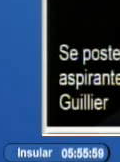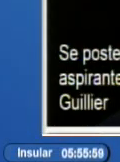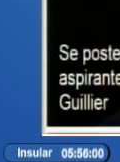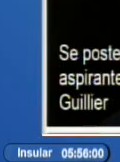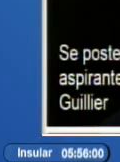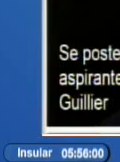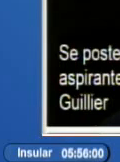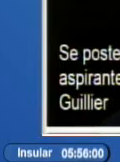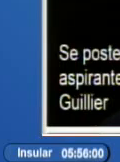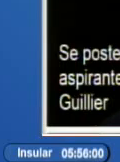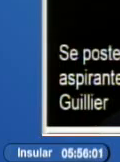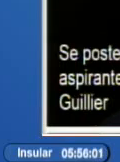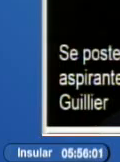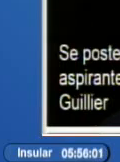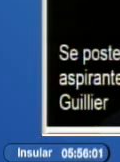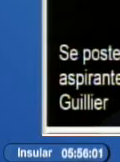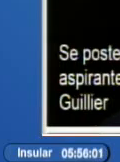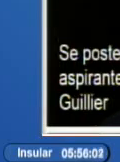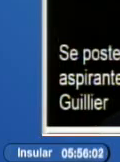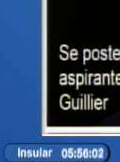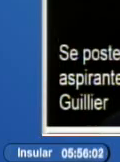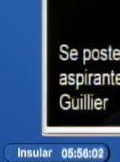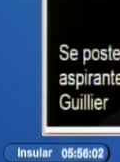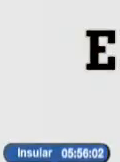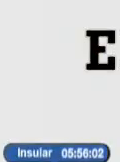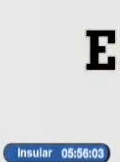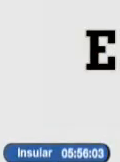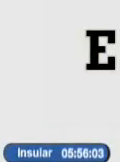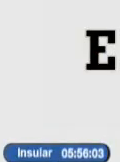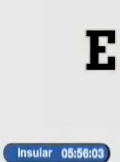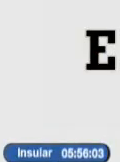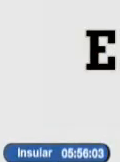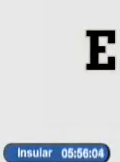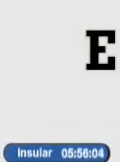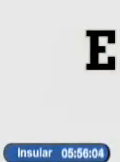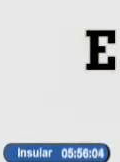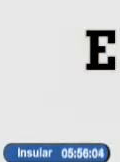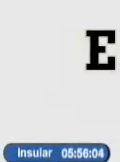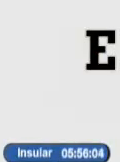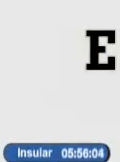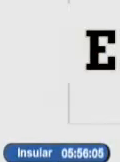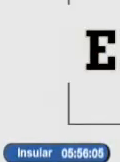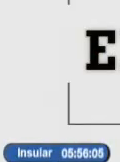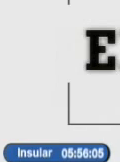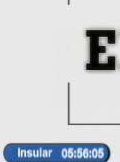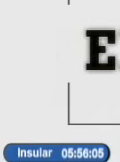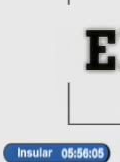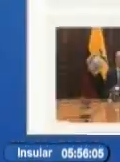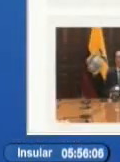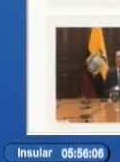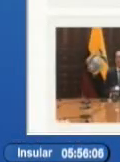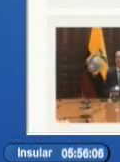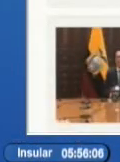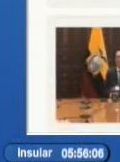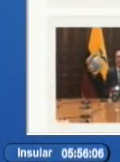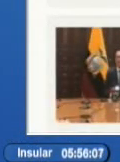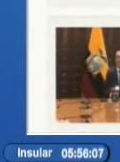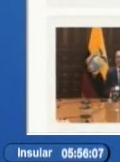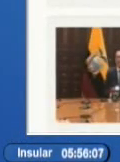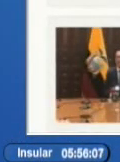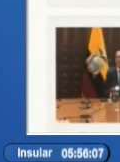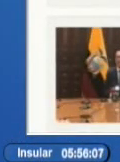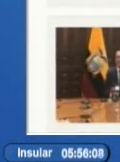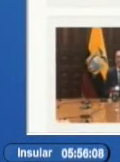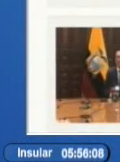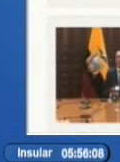presidencial chileno Alejandro Guillier. Más noticias y la ampliación en este portal. Vamos a ver qué reseña en esta jornada. Día miércoles,